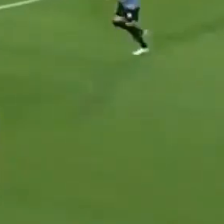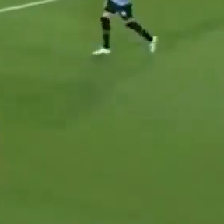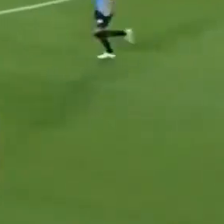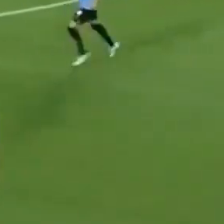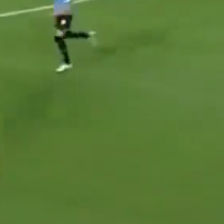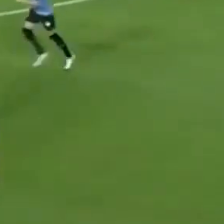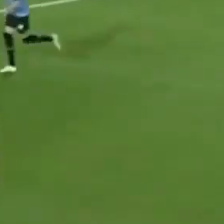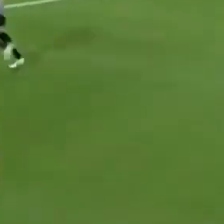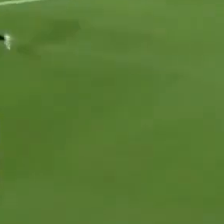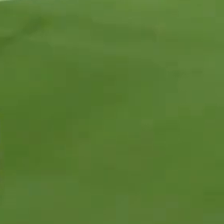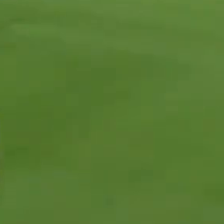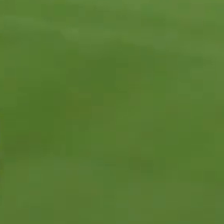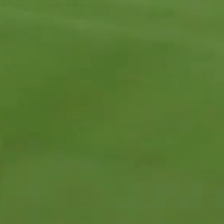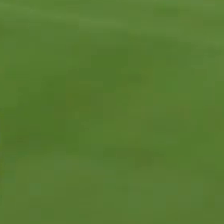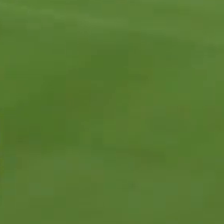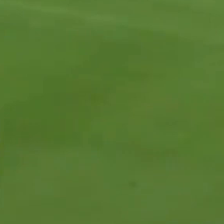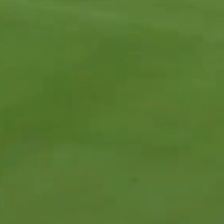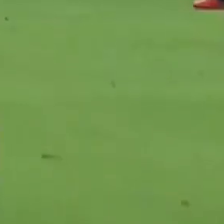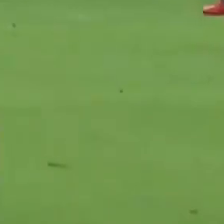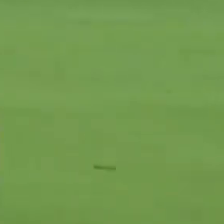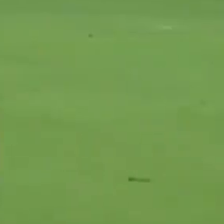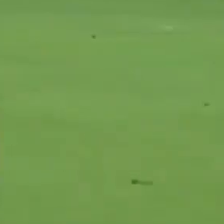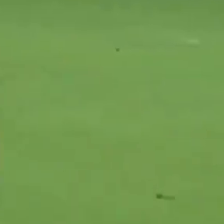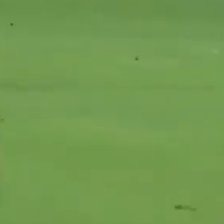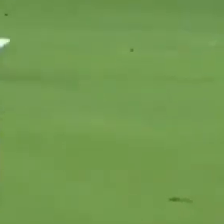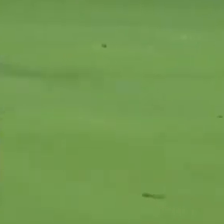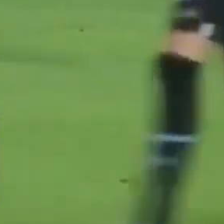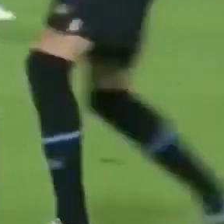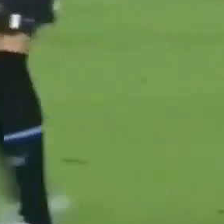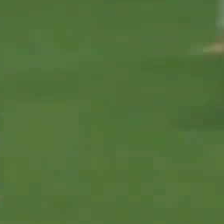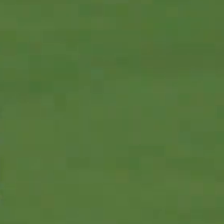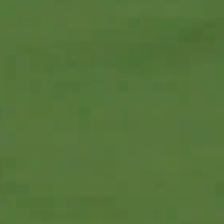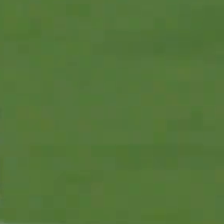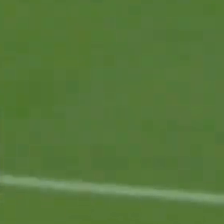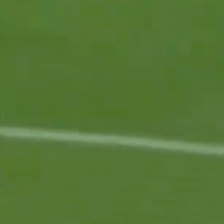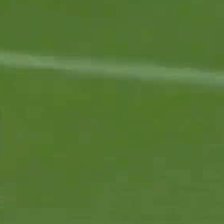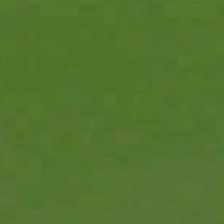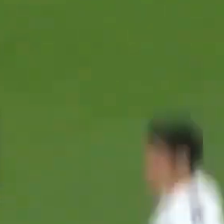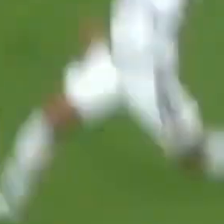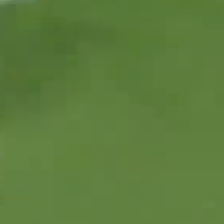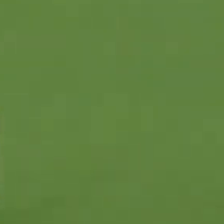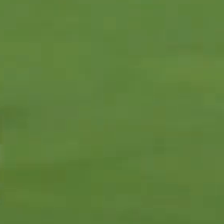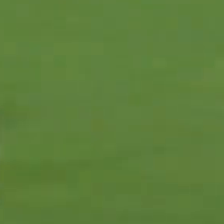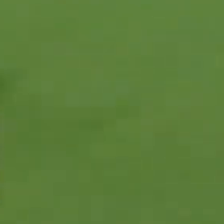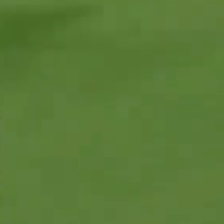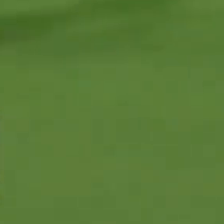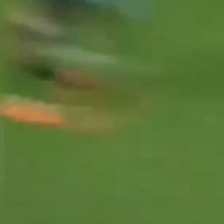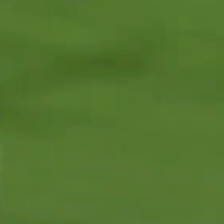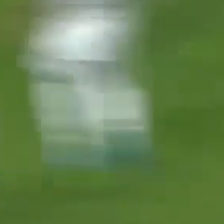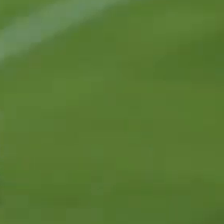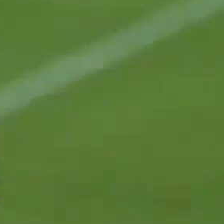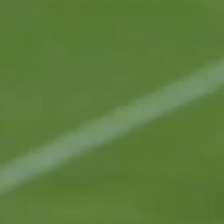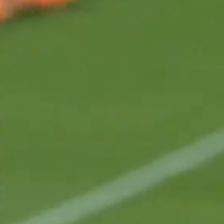corrió félix tri por el medio cavani pisando el área remató de primera y puso el 2 a 0 y van 46